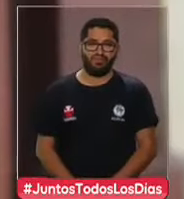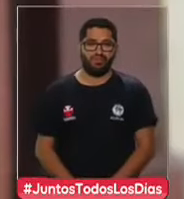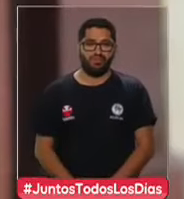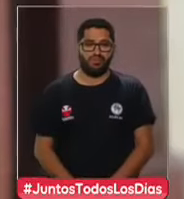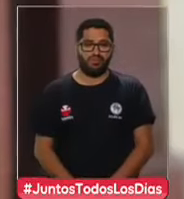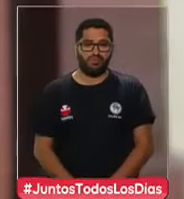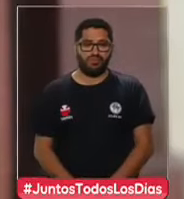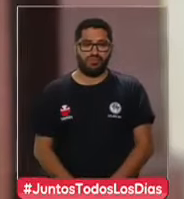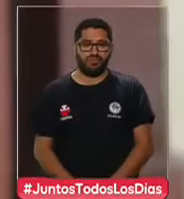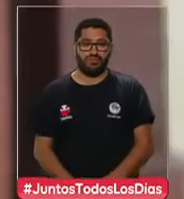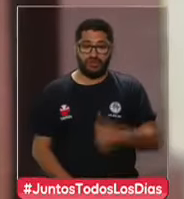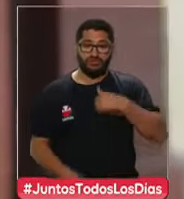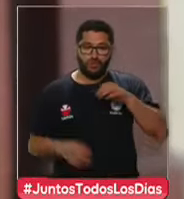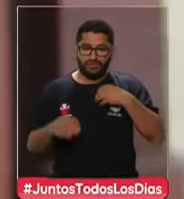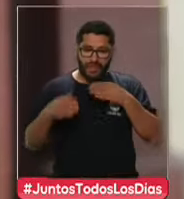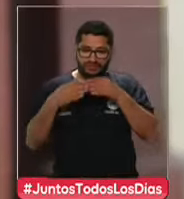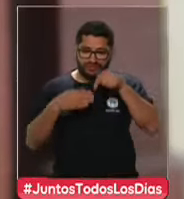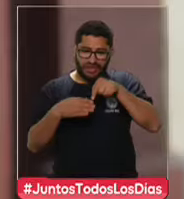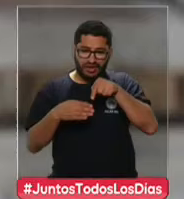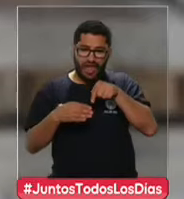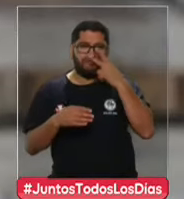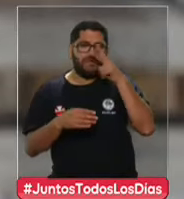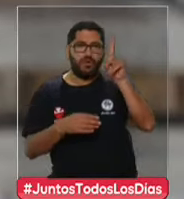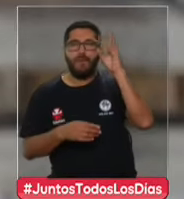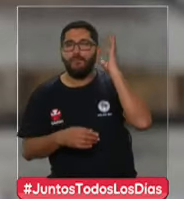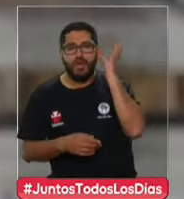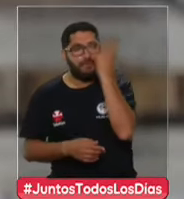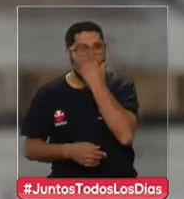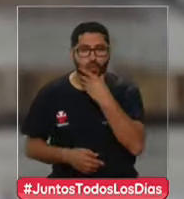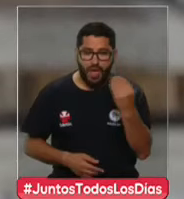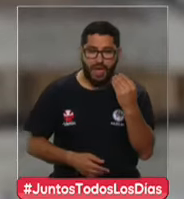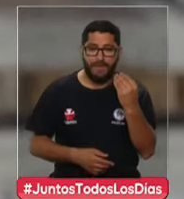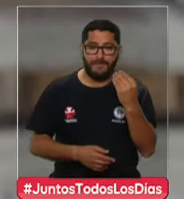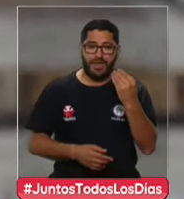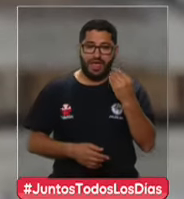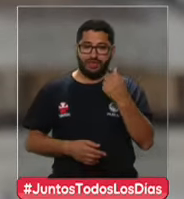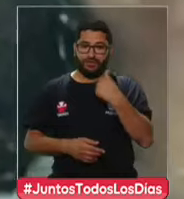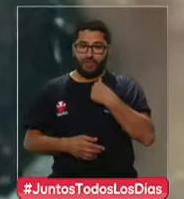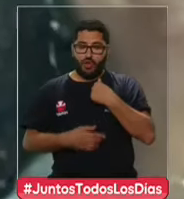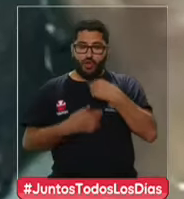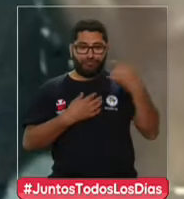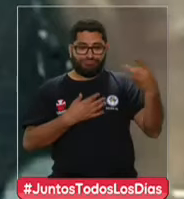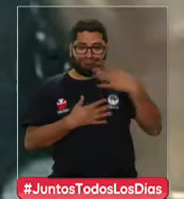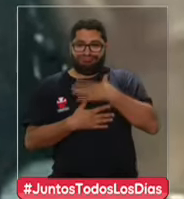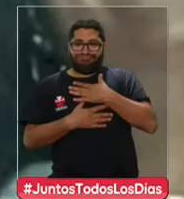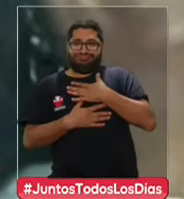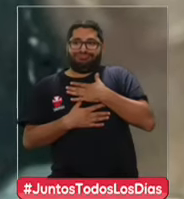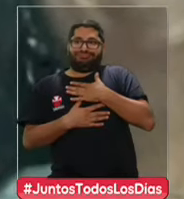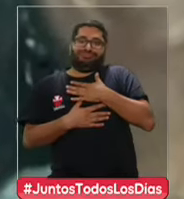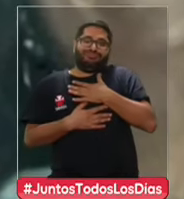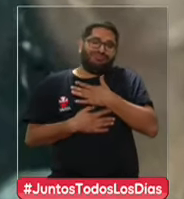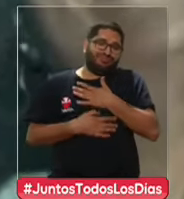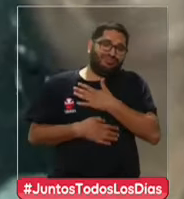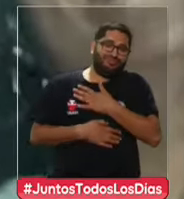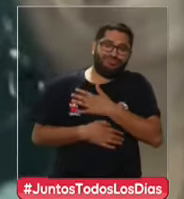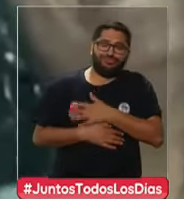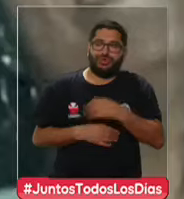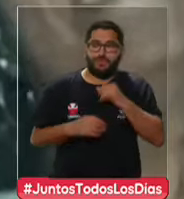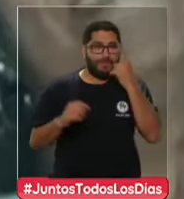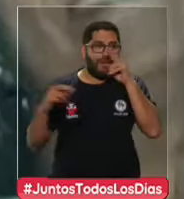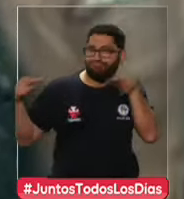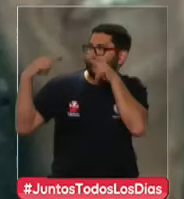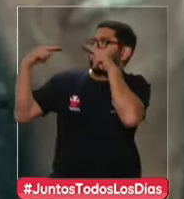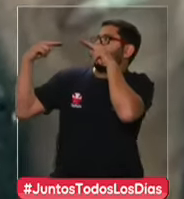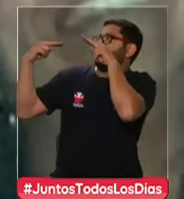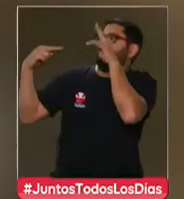Estaba en una esquina y vi pasar una linda muchacha. Me flechó, la vi, se me cruzaron los aviones. Fue un amor a primera vista.